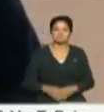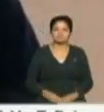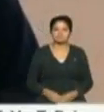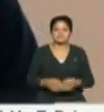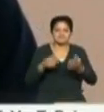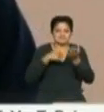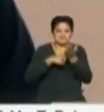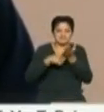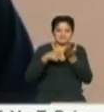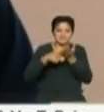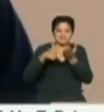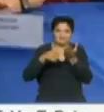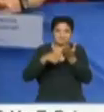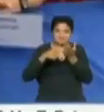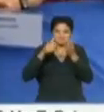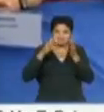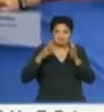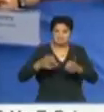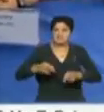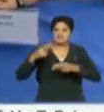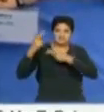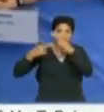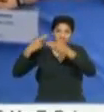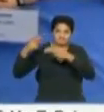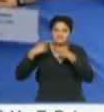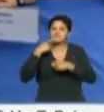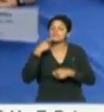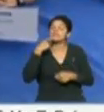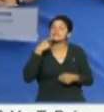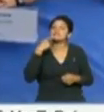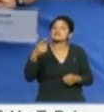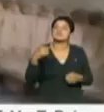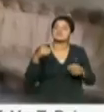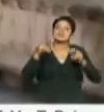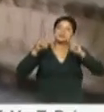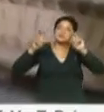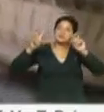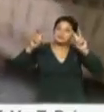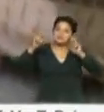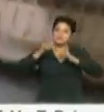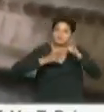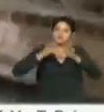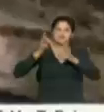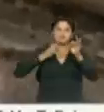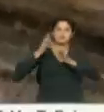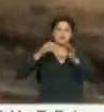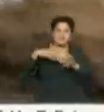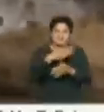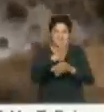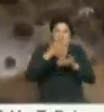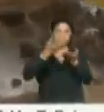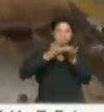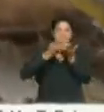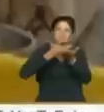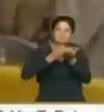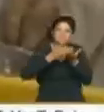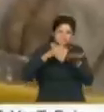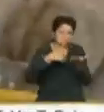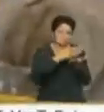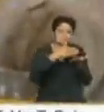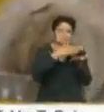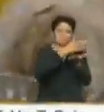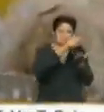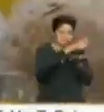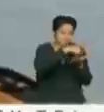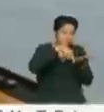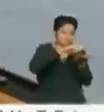Juan Carlos Casinelli, quien junto a representantes del sector atunero ecuatoriano presentaron detalles de la elaboración de un proyecto de desarrollo que promoverá